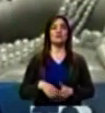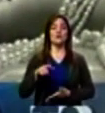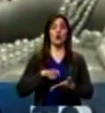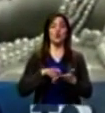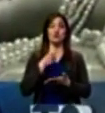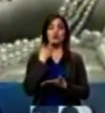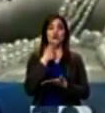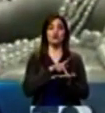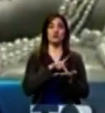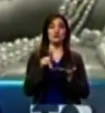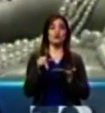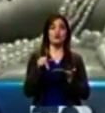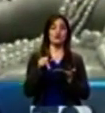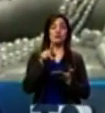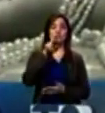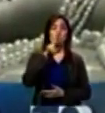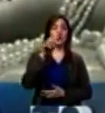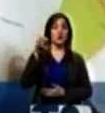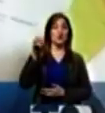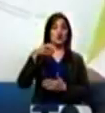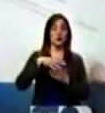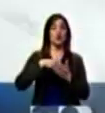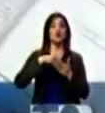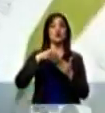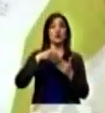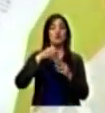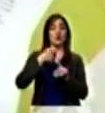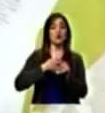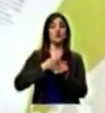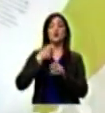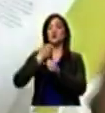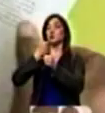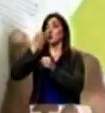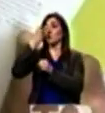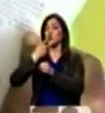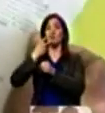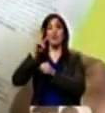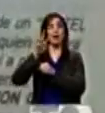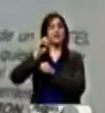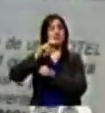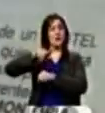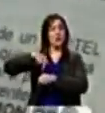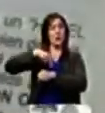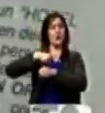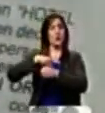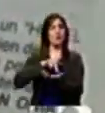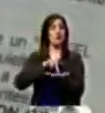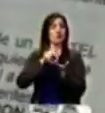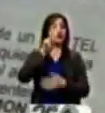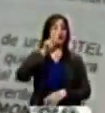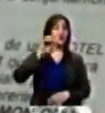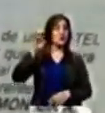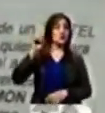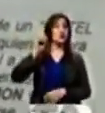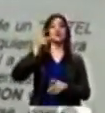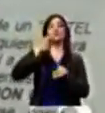que me iban a pagar $200 mensuales. Trabajaba en un hotel casi 20 horas al día. Le ofrecieron pagar